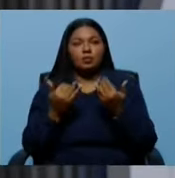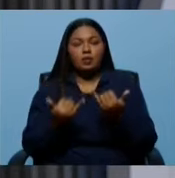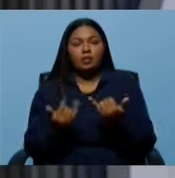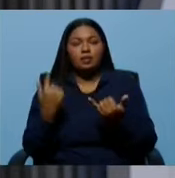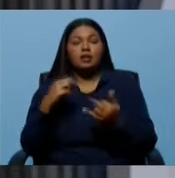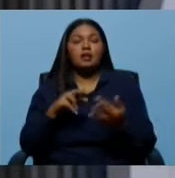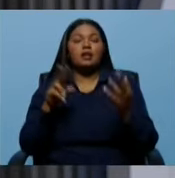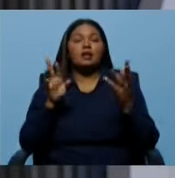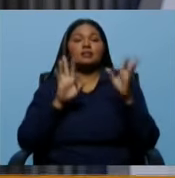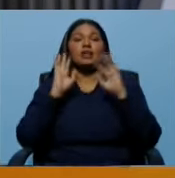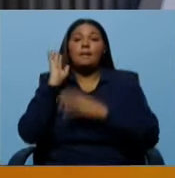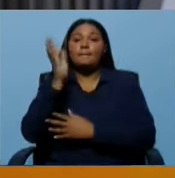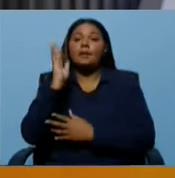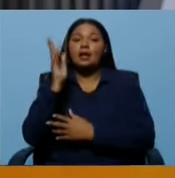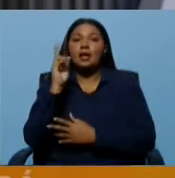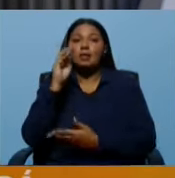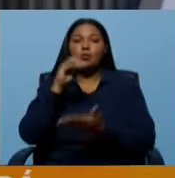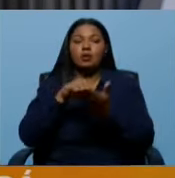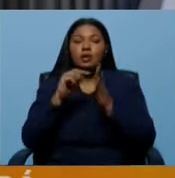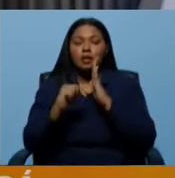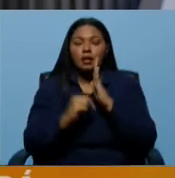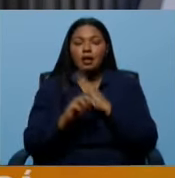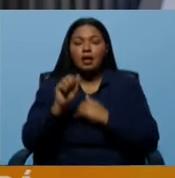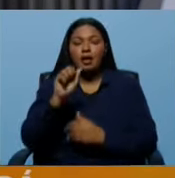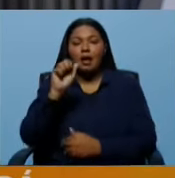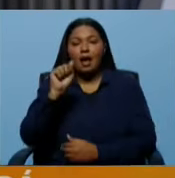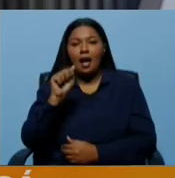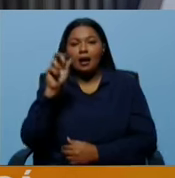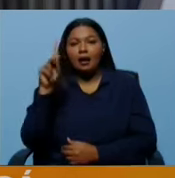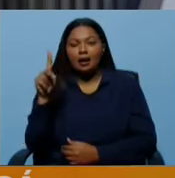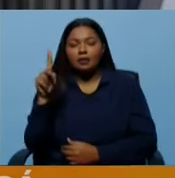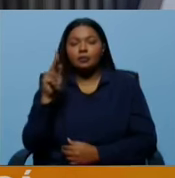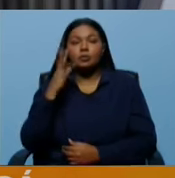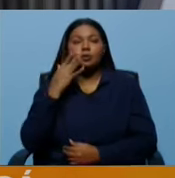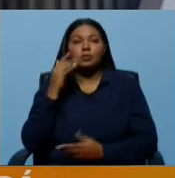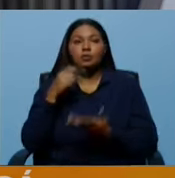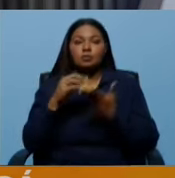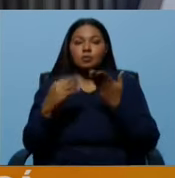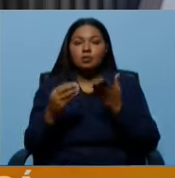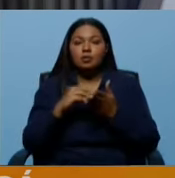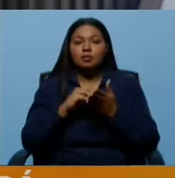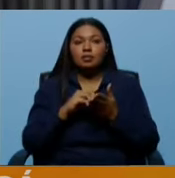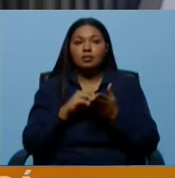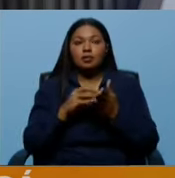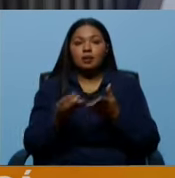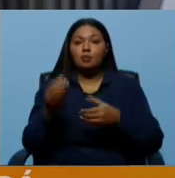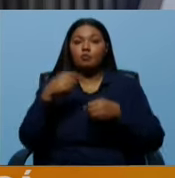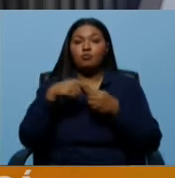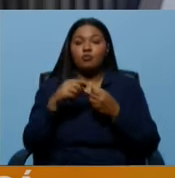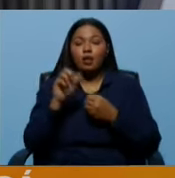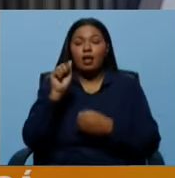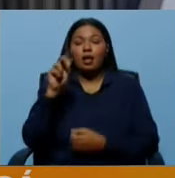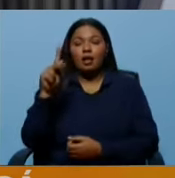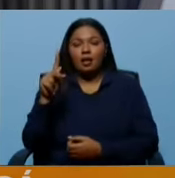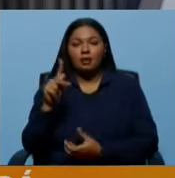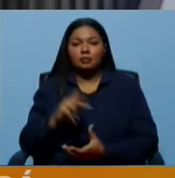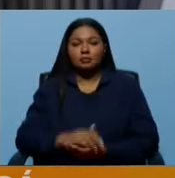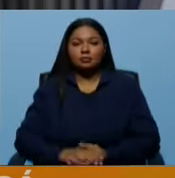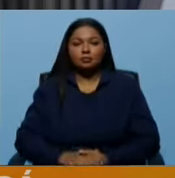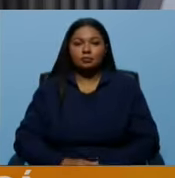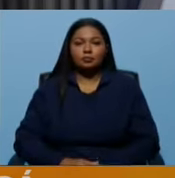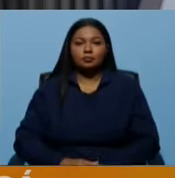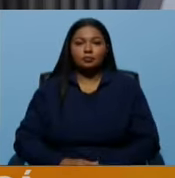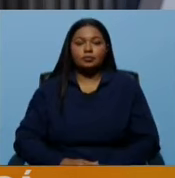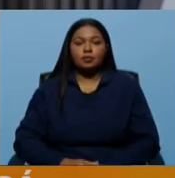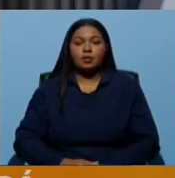su asamblea, está ahí marcado su acá. Si posteriormente está en una comuna, en Petare Norte, allí está cargado su acá. Es decir, que estamos construyendo